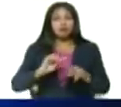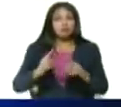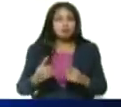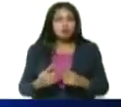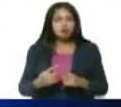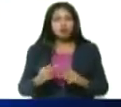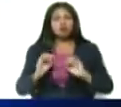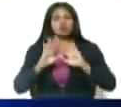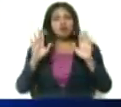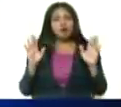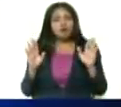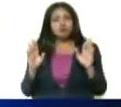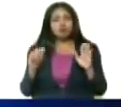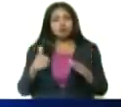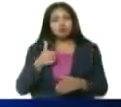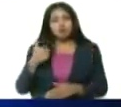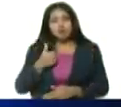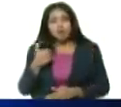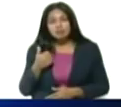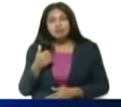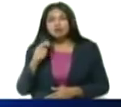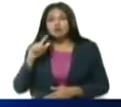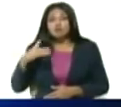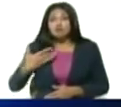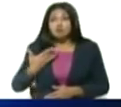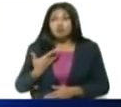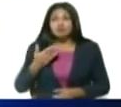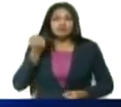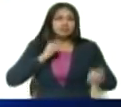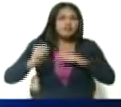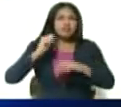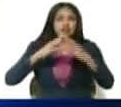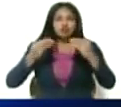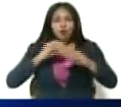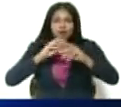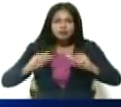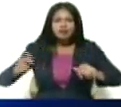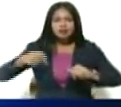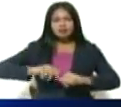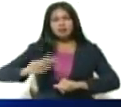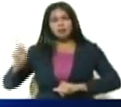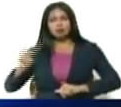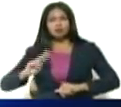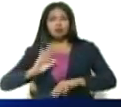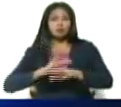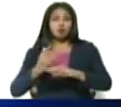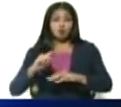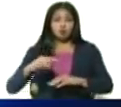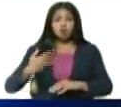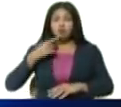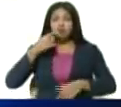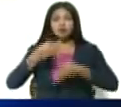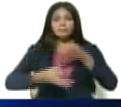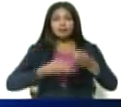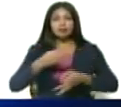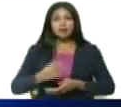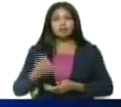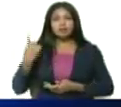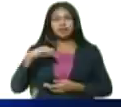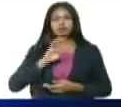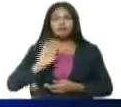afortunadamente ha valido la pena defender esta tierra. Porque hoy podemos decir,